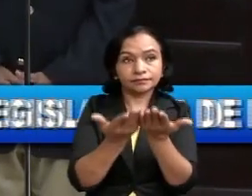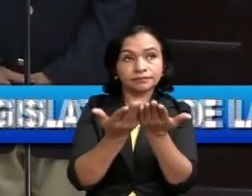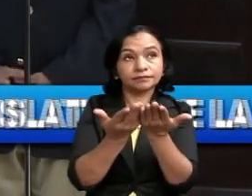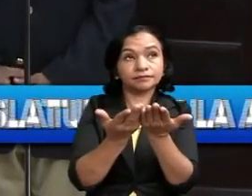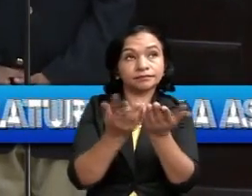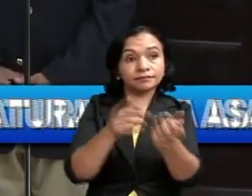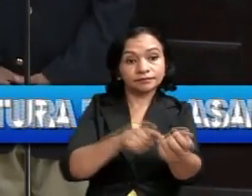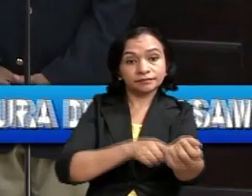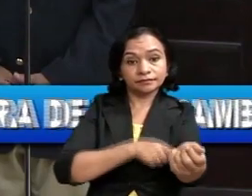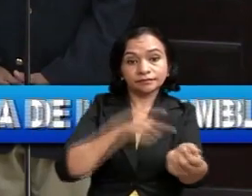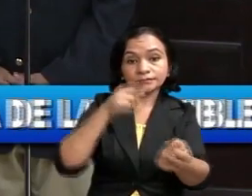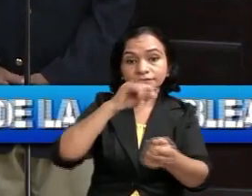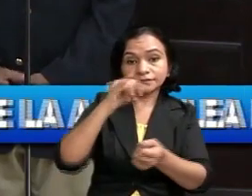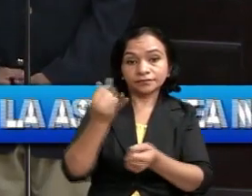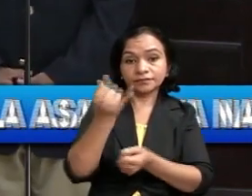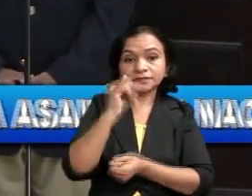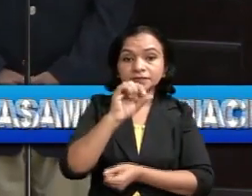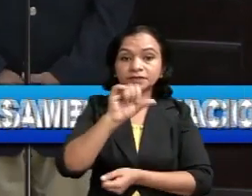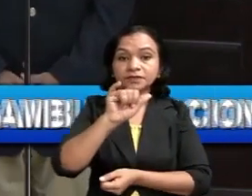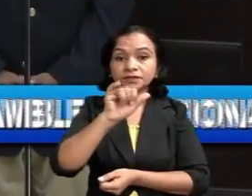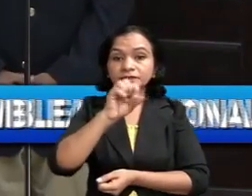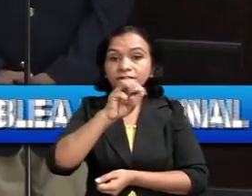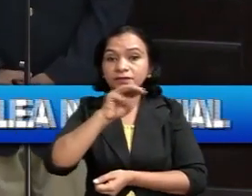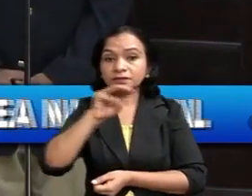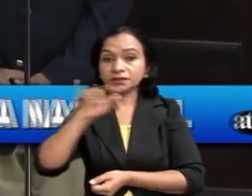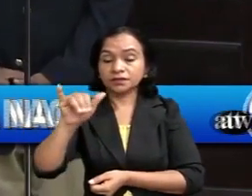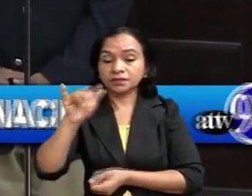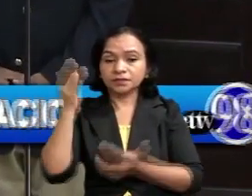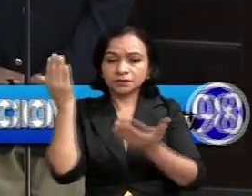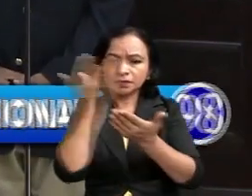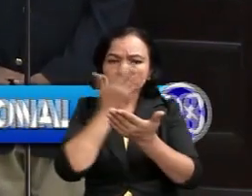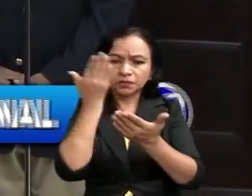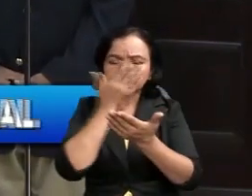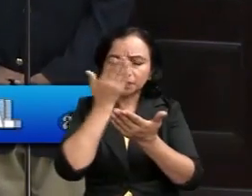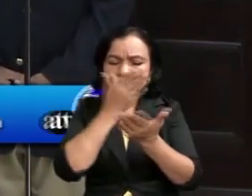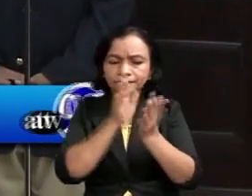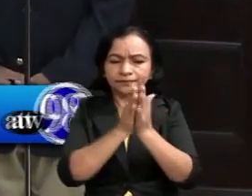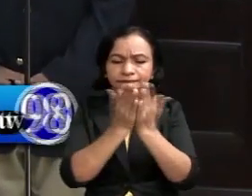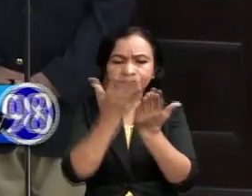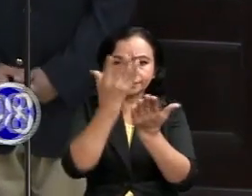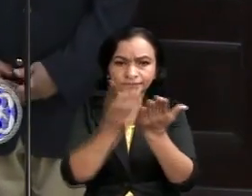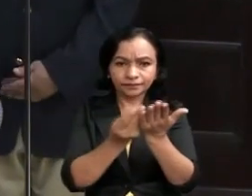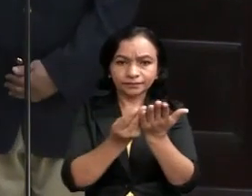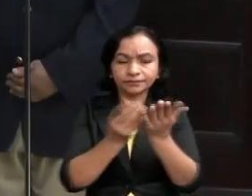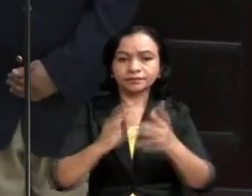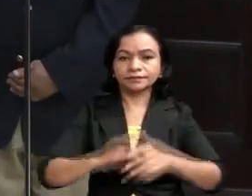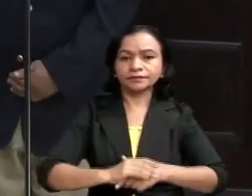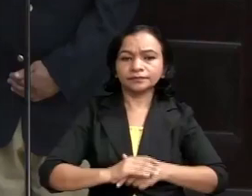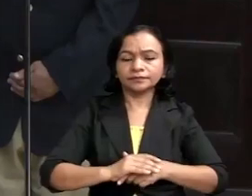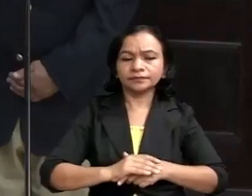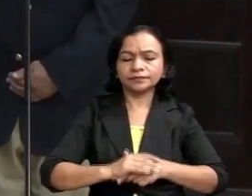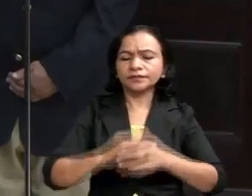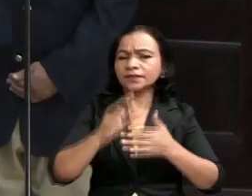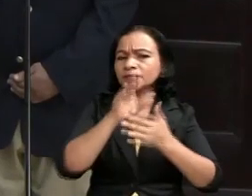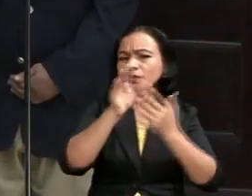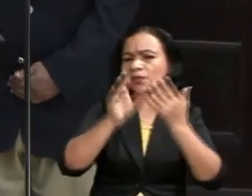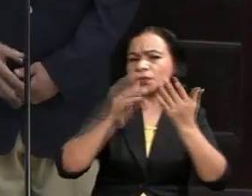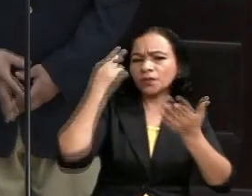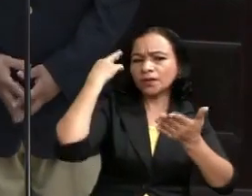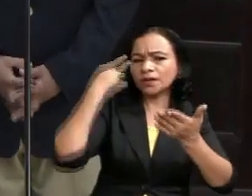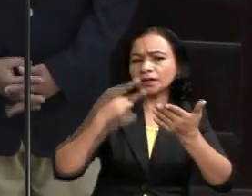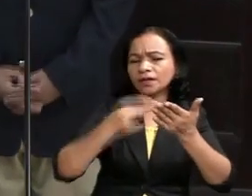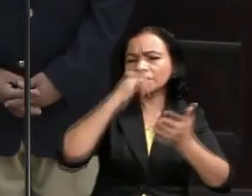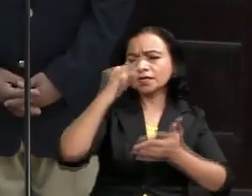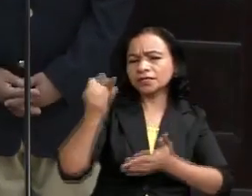Jimmy Swagger. It's a study Bible. Es una Biblia de estudio. How many remember Brother Jimmy Swagger? ¿Cuántos recuerdan al evangelista